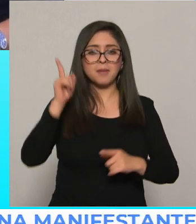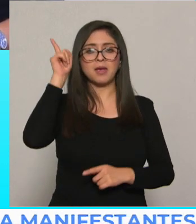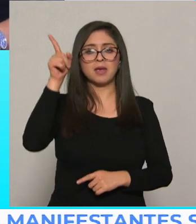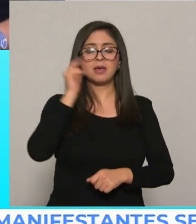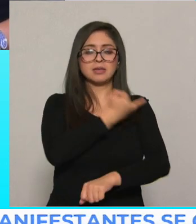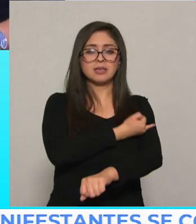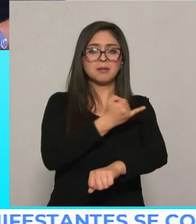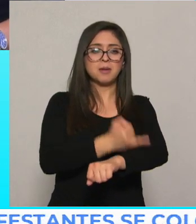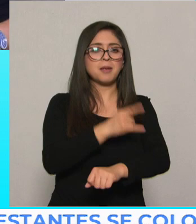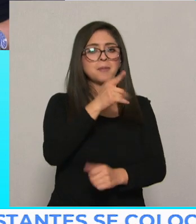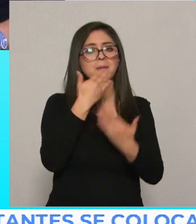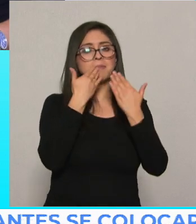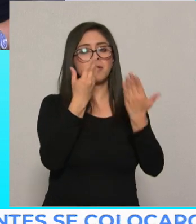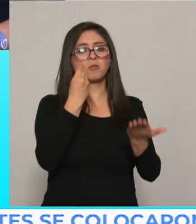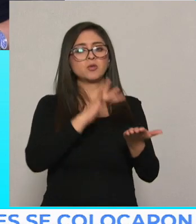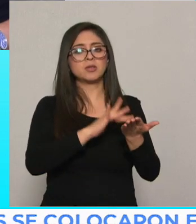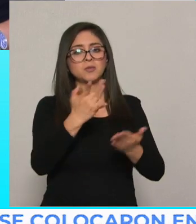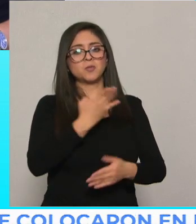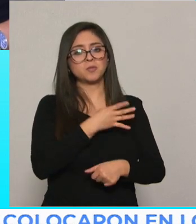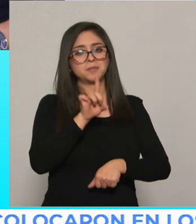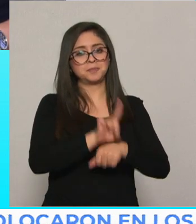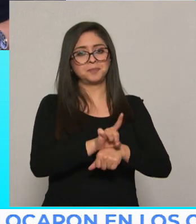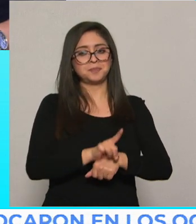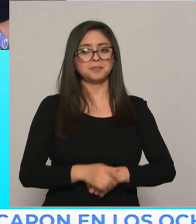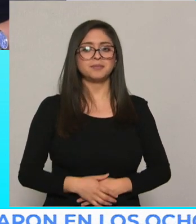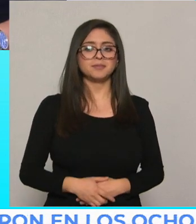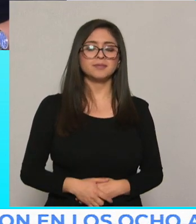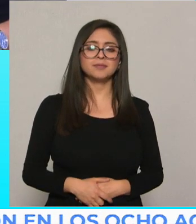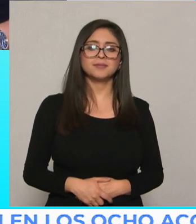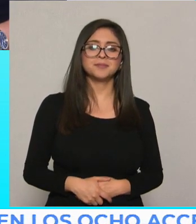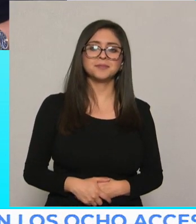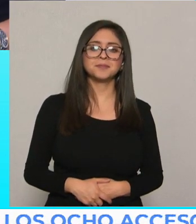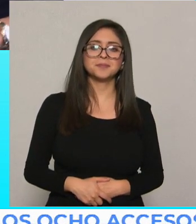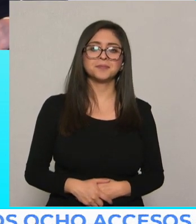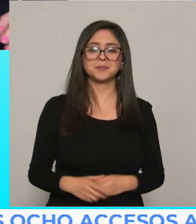Hasta luego, Ale Gallardo, un saludo.